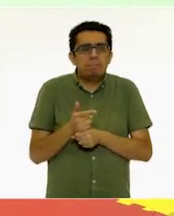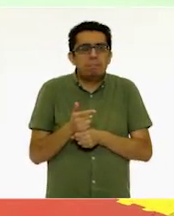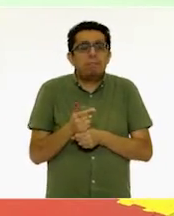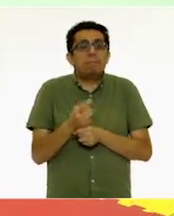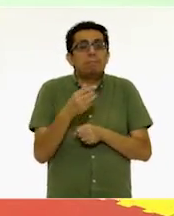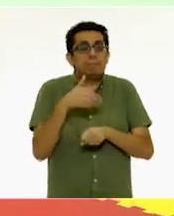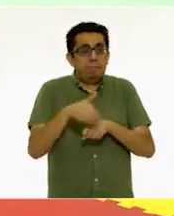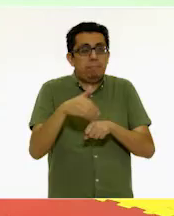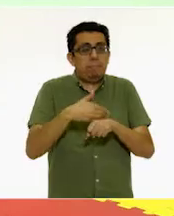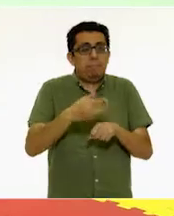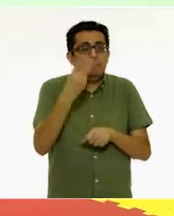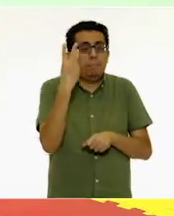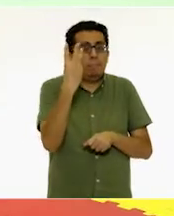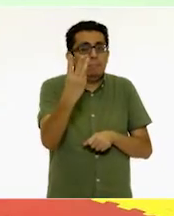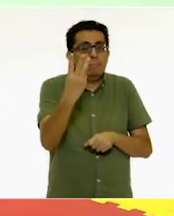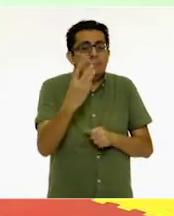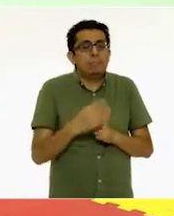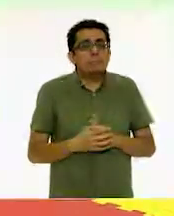¡Tres!